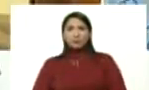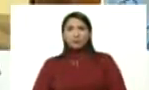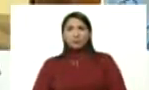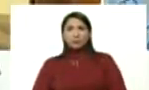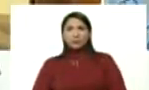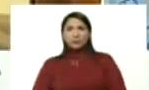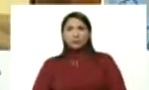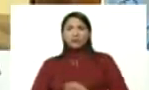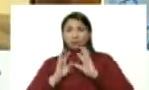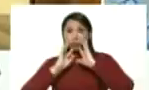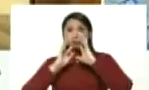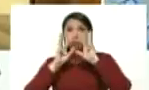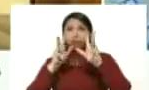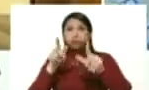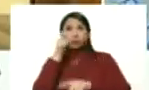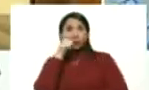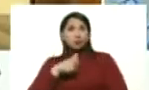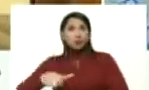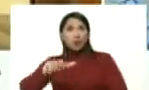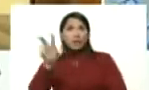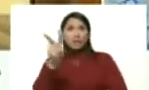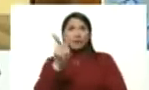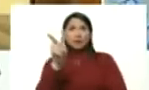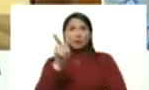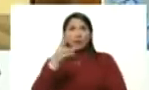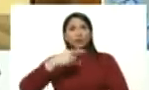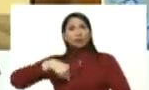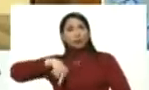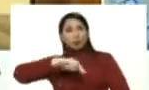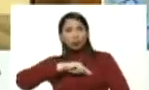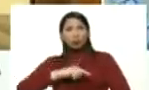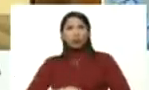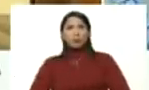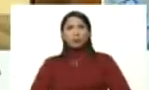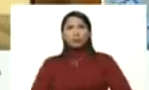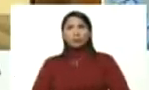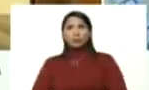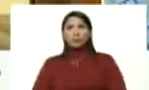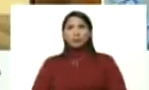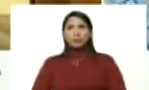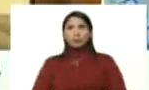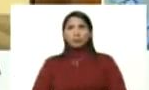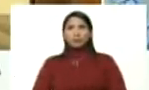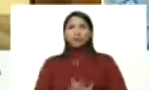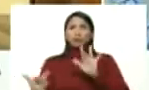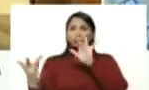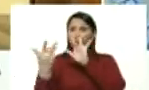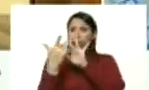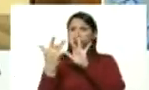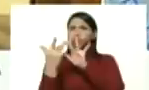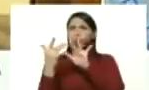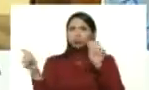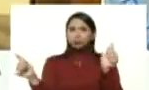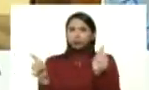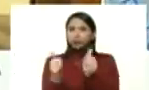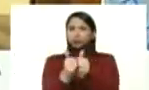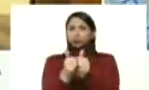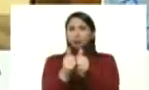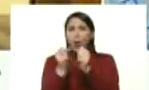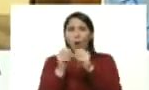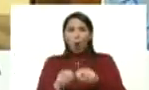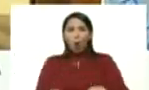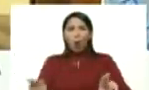le dice pues al pueblo venezolano que estamos en sintonía con la